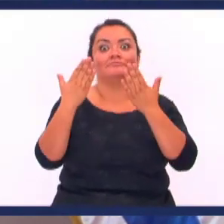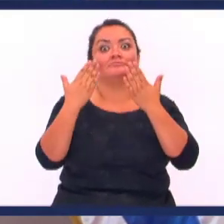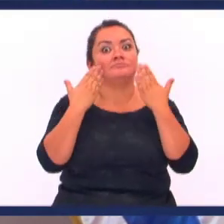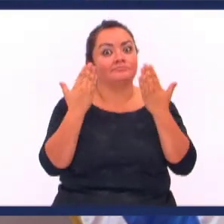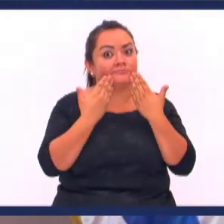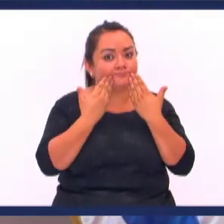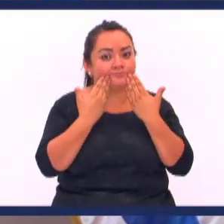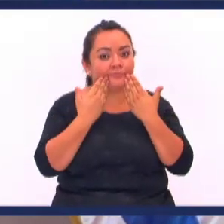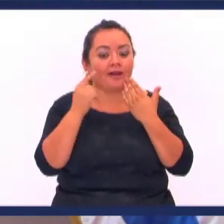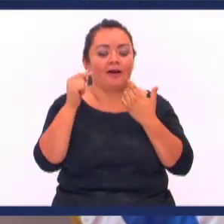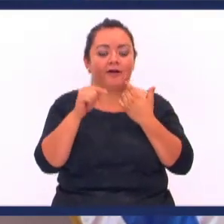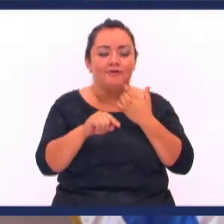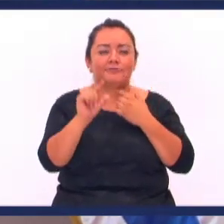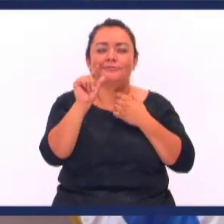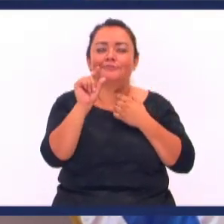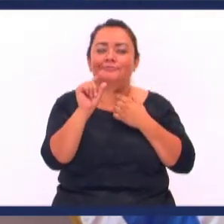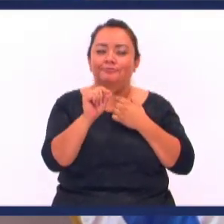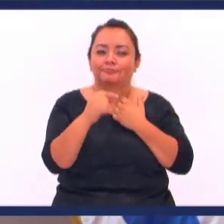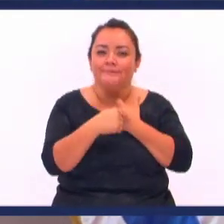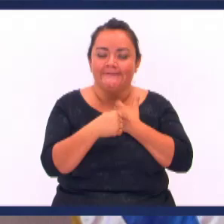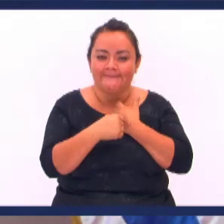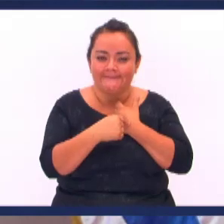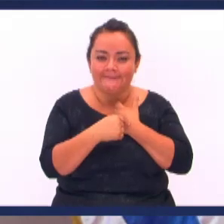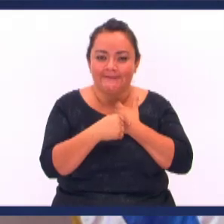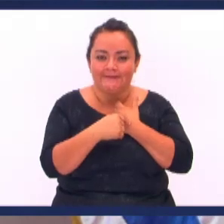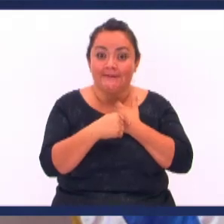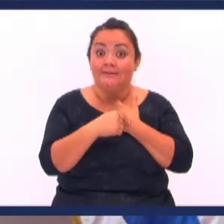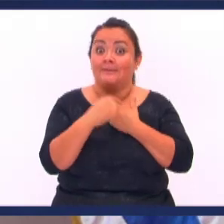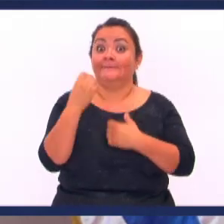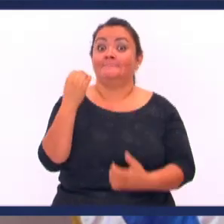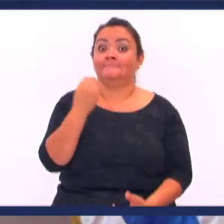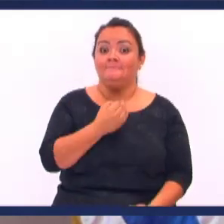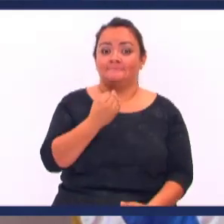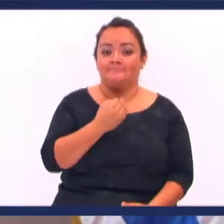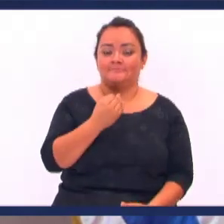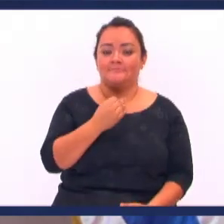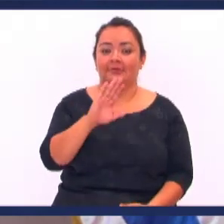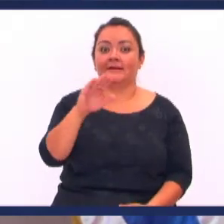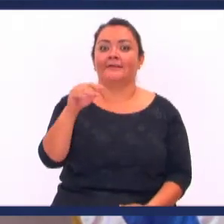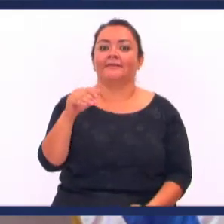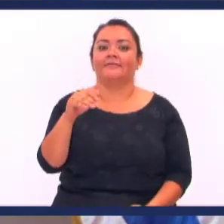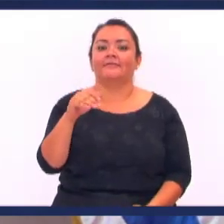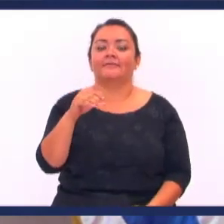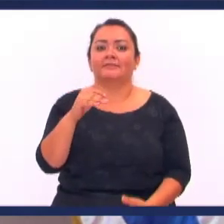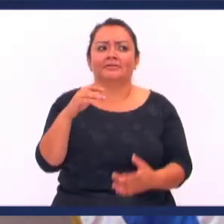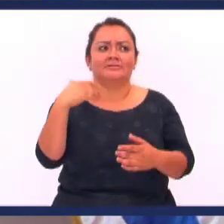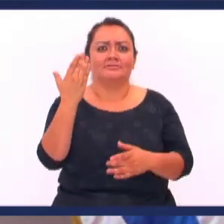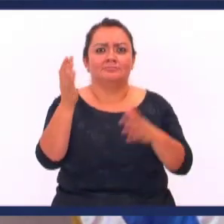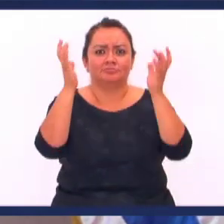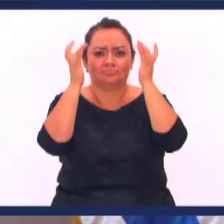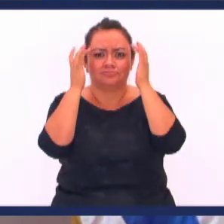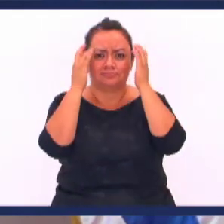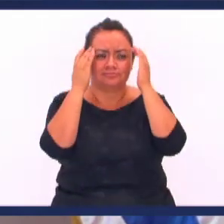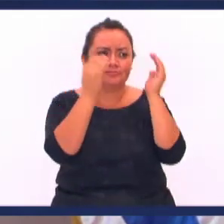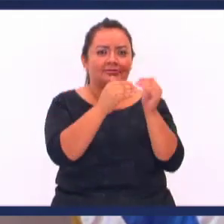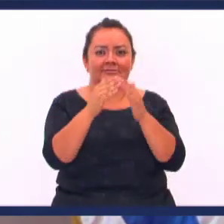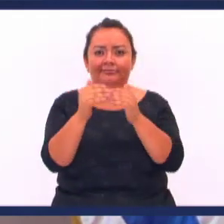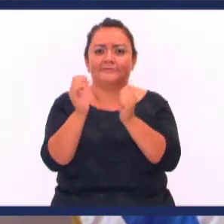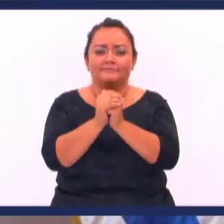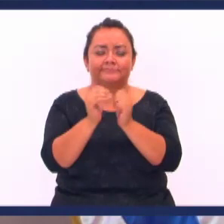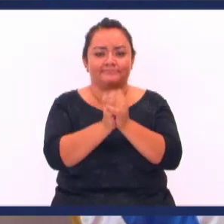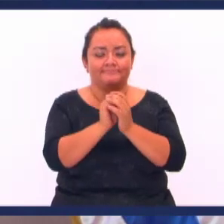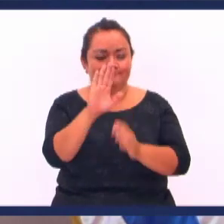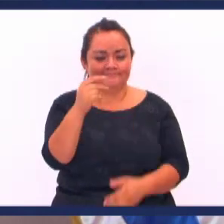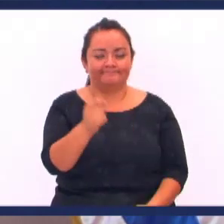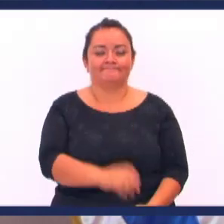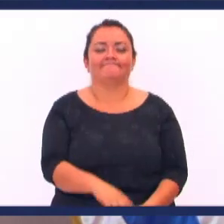Aunque ahora Por un poco de tiempo Si es necesario Tengáis que ser afligidos En diversas pruebas